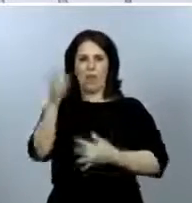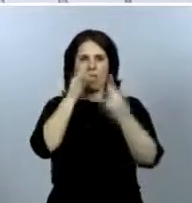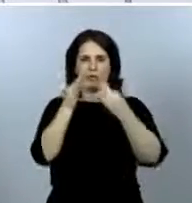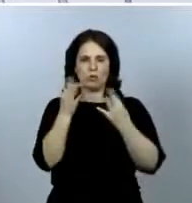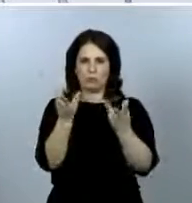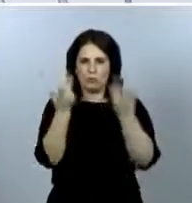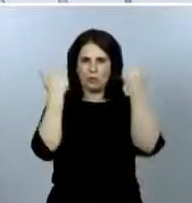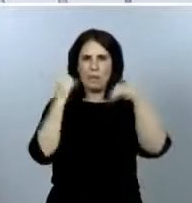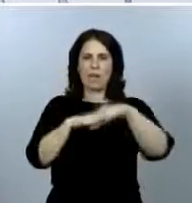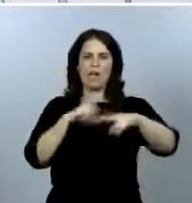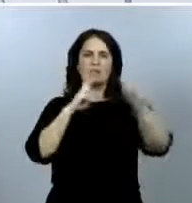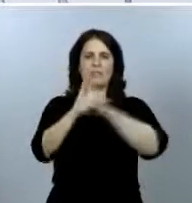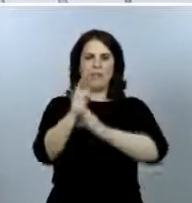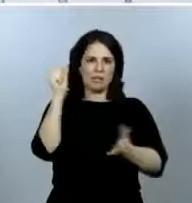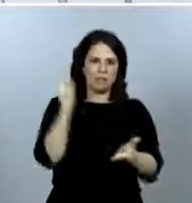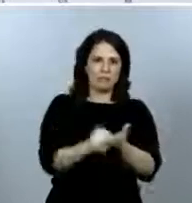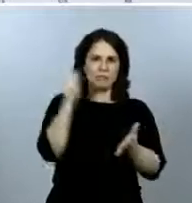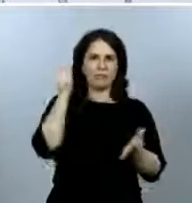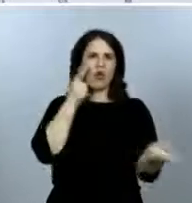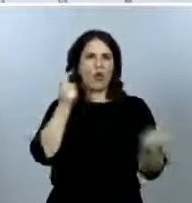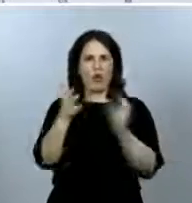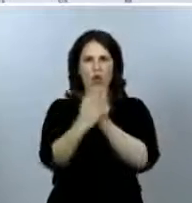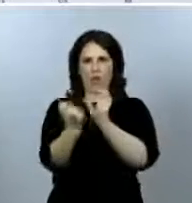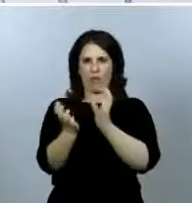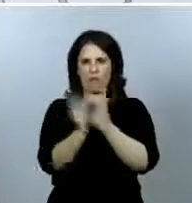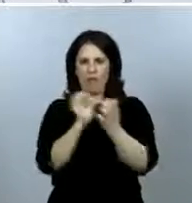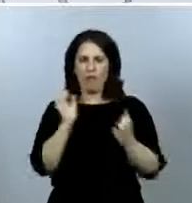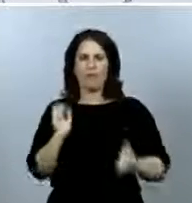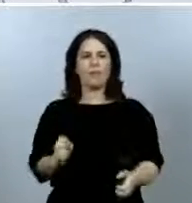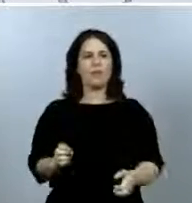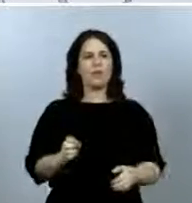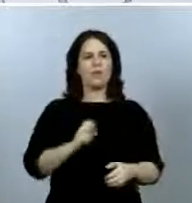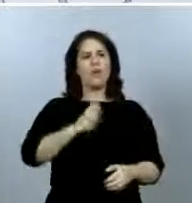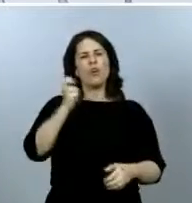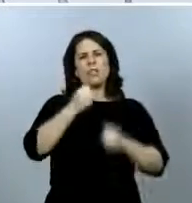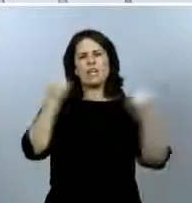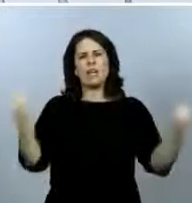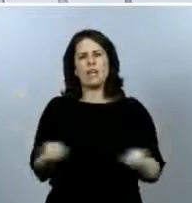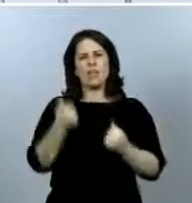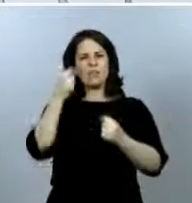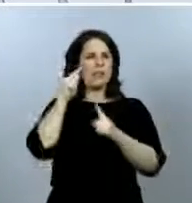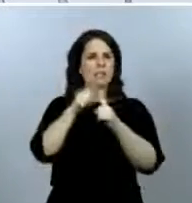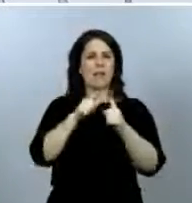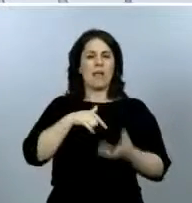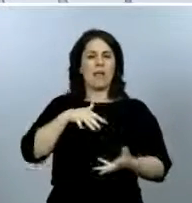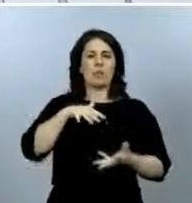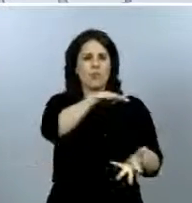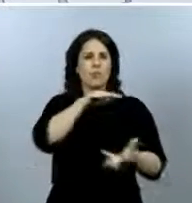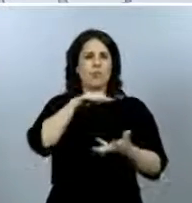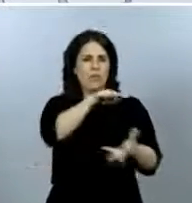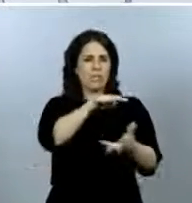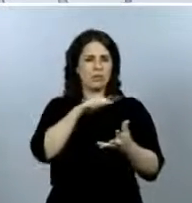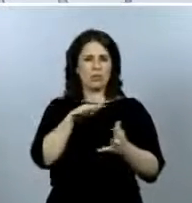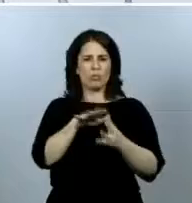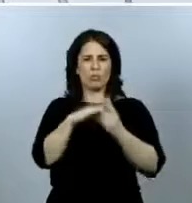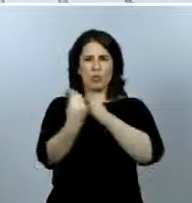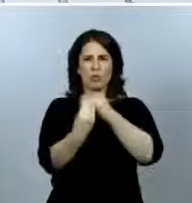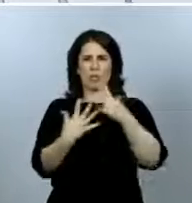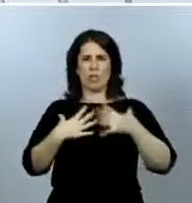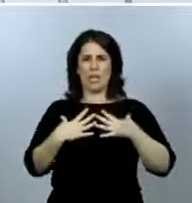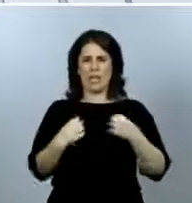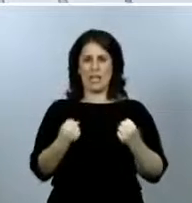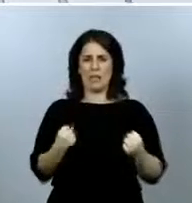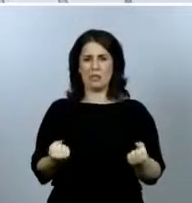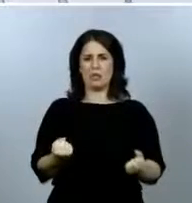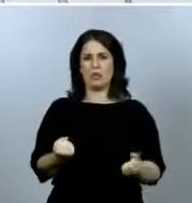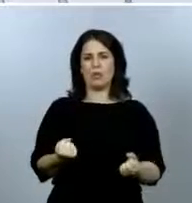necesaria de una forma coordinada hay otra serie de acciones relacionadas con suministros y acceso a productos sanitarios de especial interés